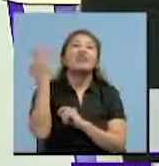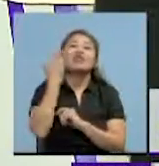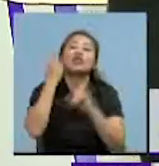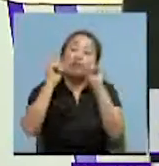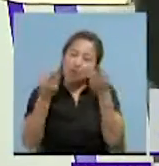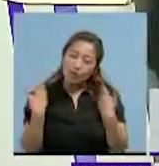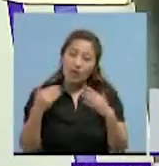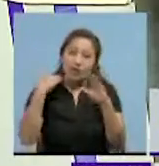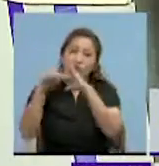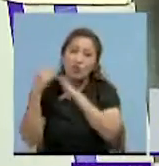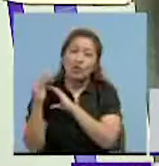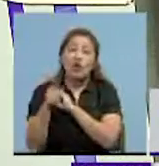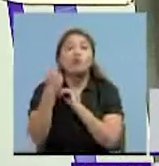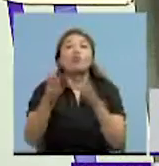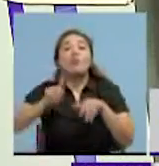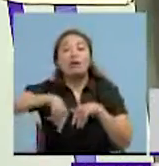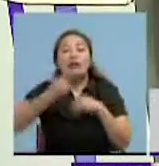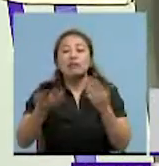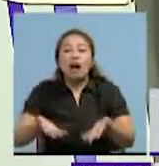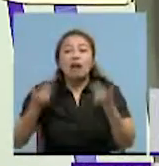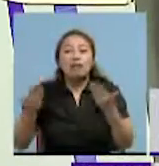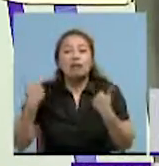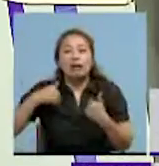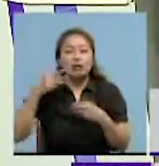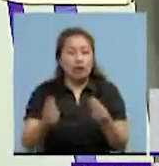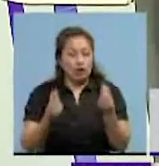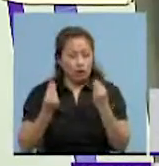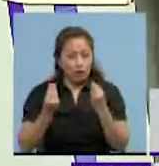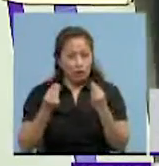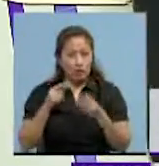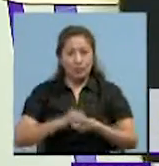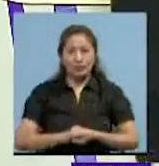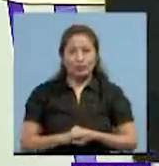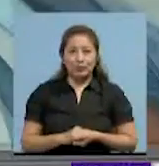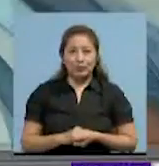puede dejar su mensaje de cómo va a alentar mañana a la selección argentina cuando juegue con Francia.